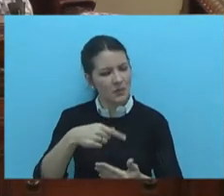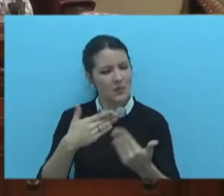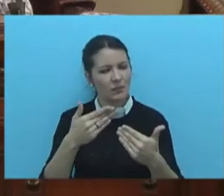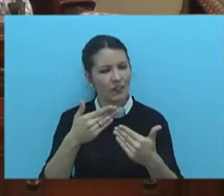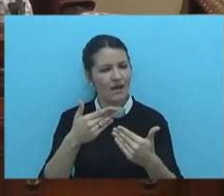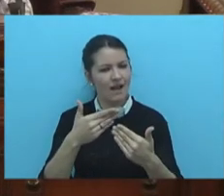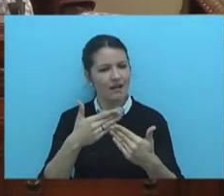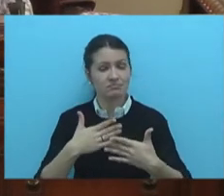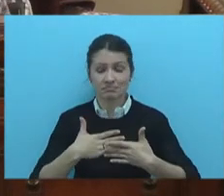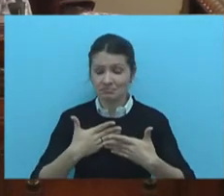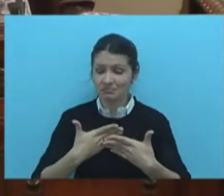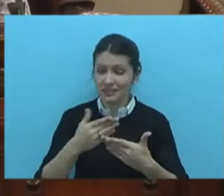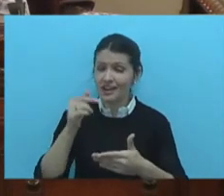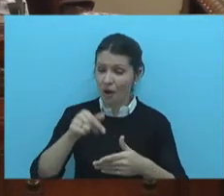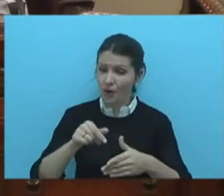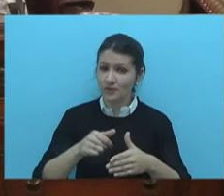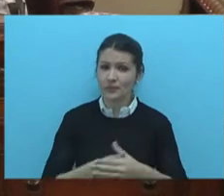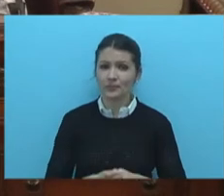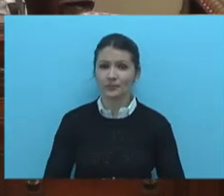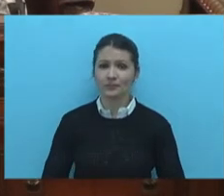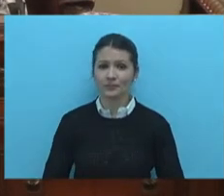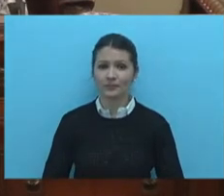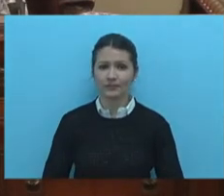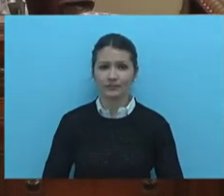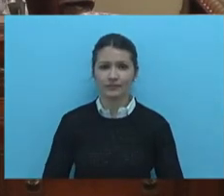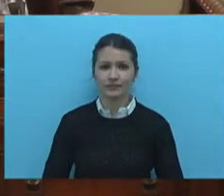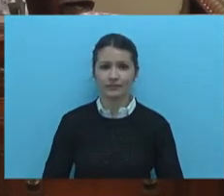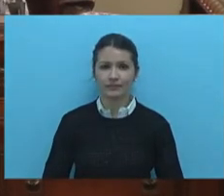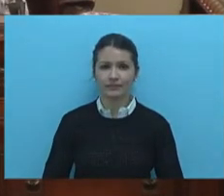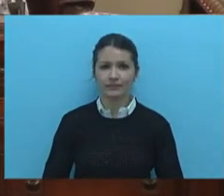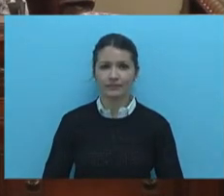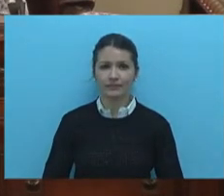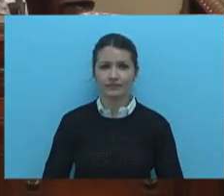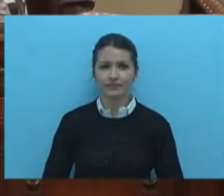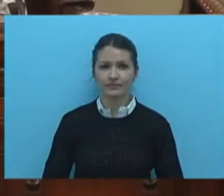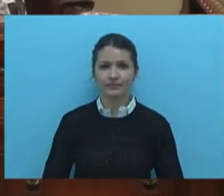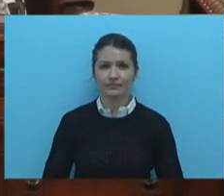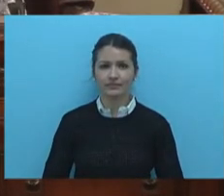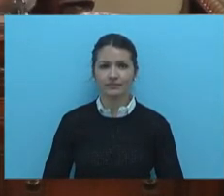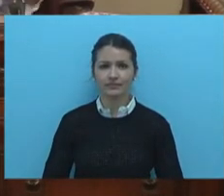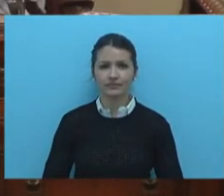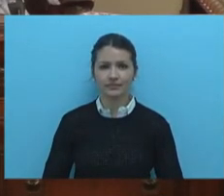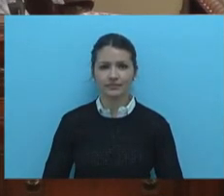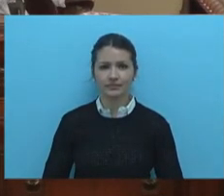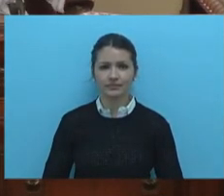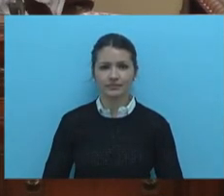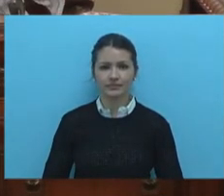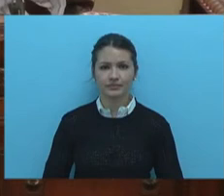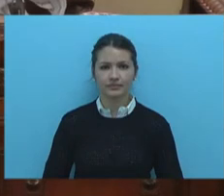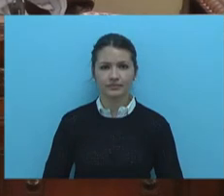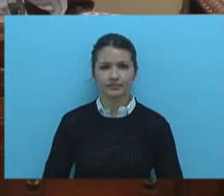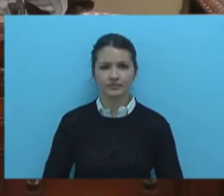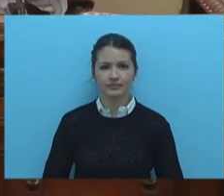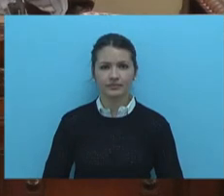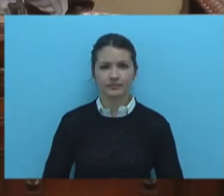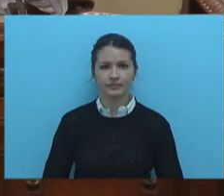fructífera, digamos, la experiencia. Y bueno, a su disposición. Acá, como